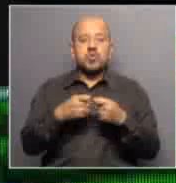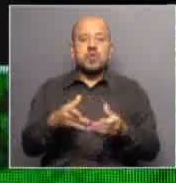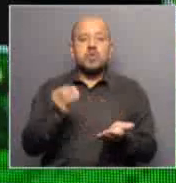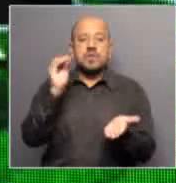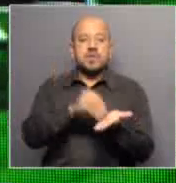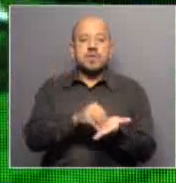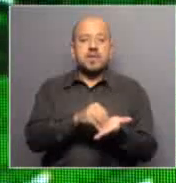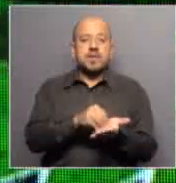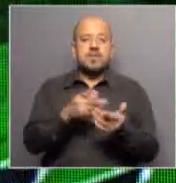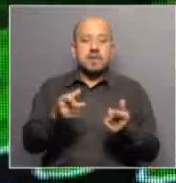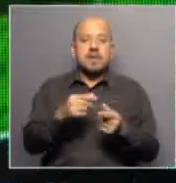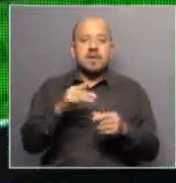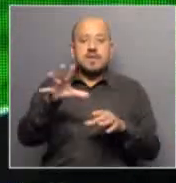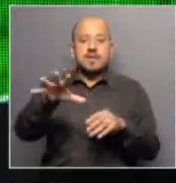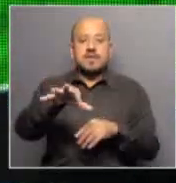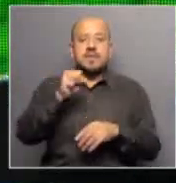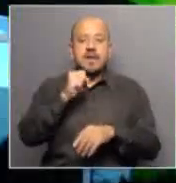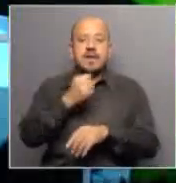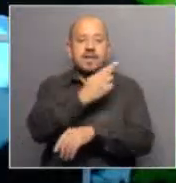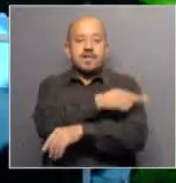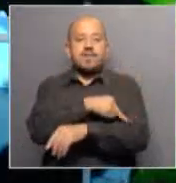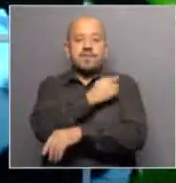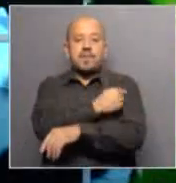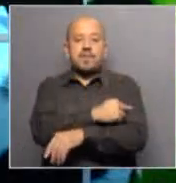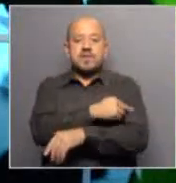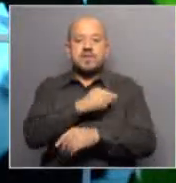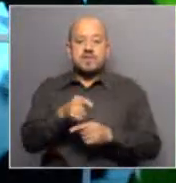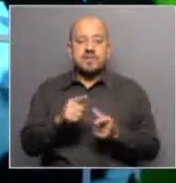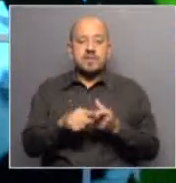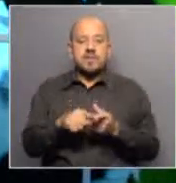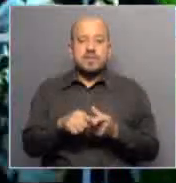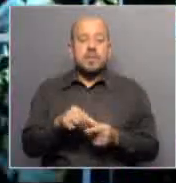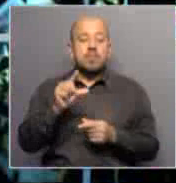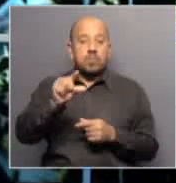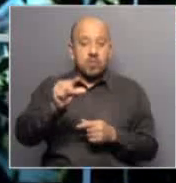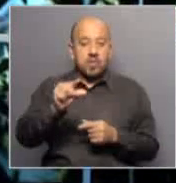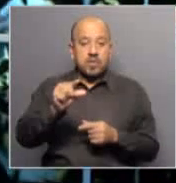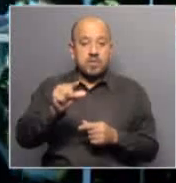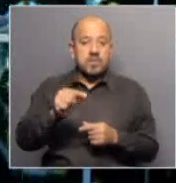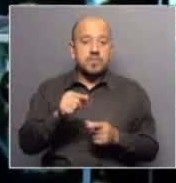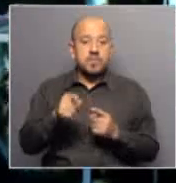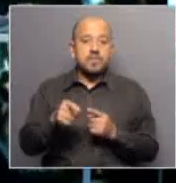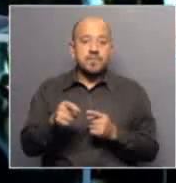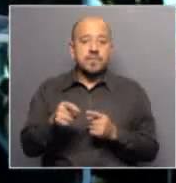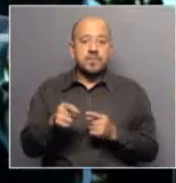para retirar en farmacias, que todavía las farmacias siguen siendo pocas,